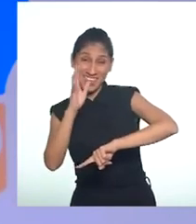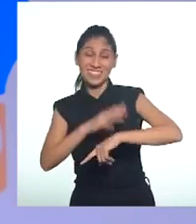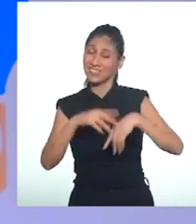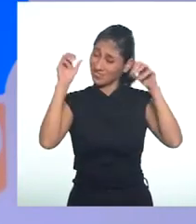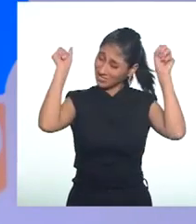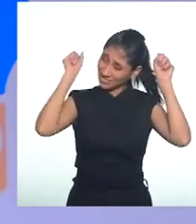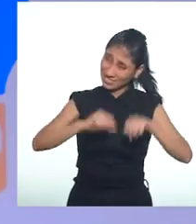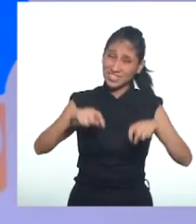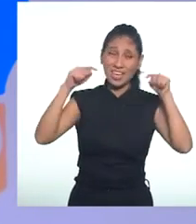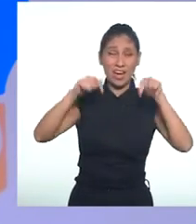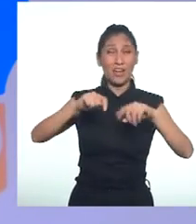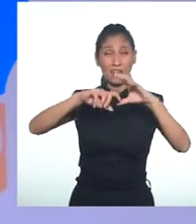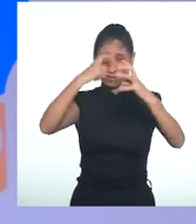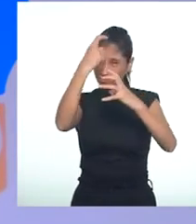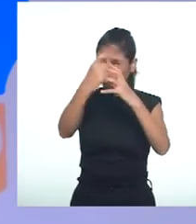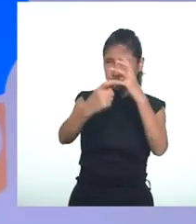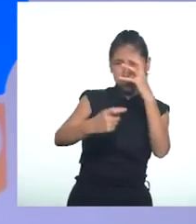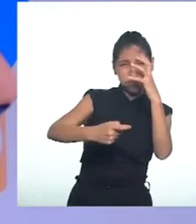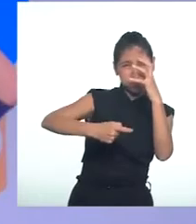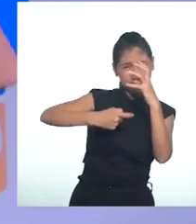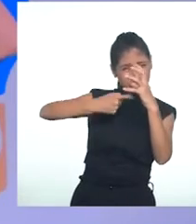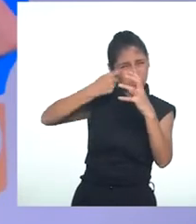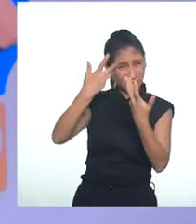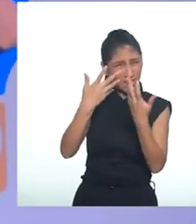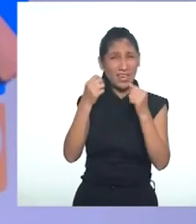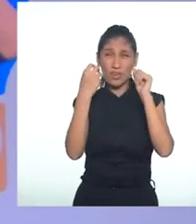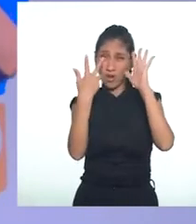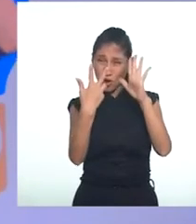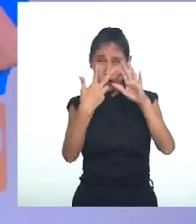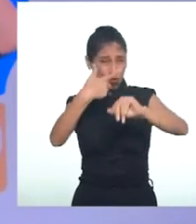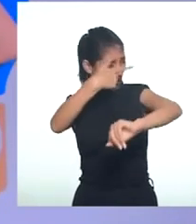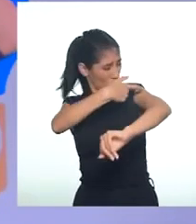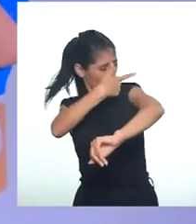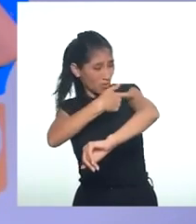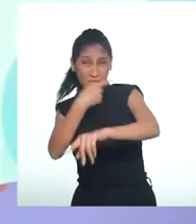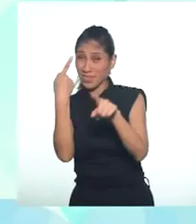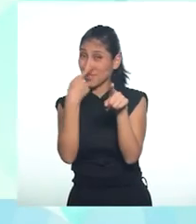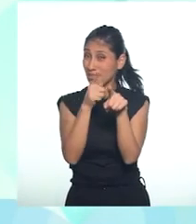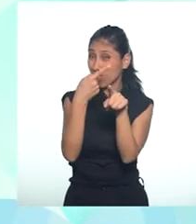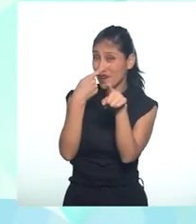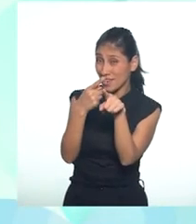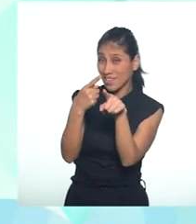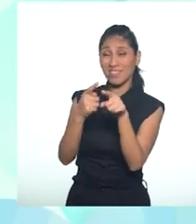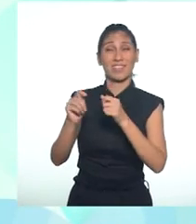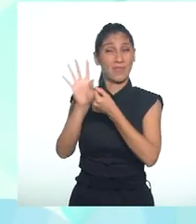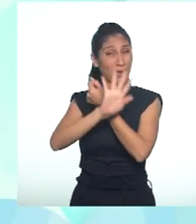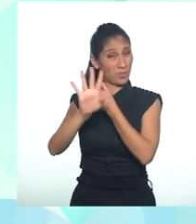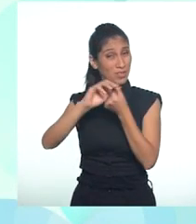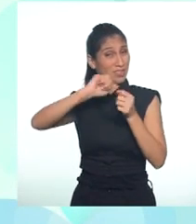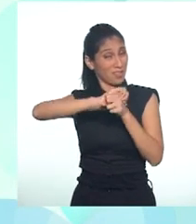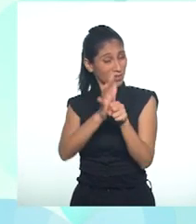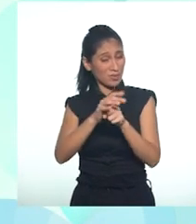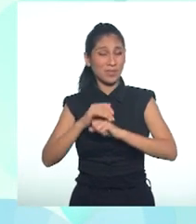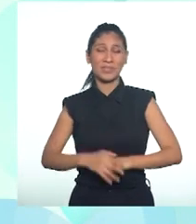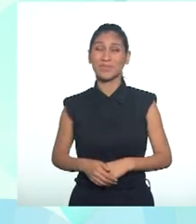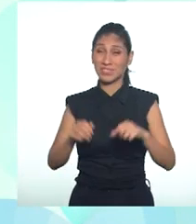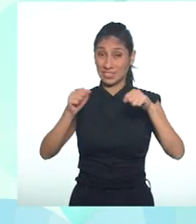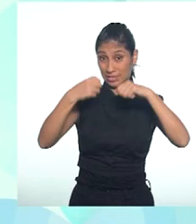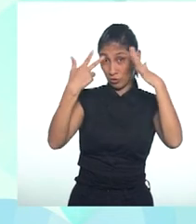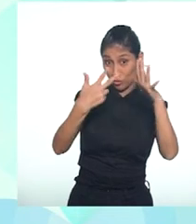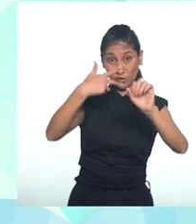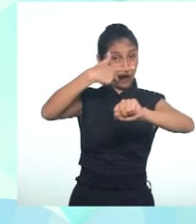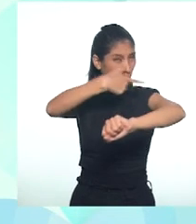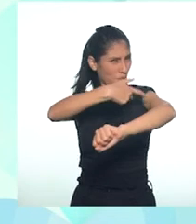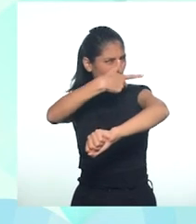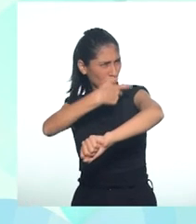es, actualmente en el mundo ya existen 8 vacunas diferentes. Estas 8 vacunas